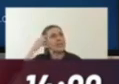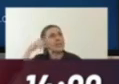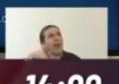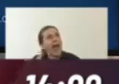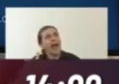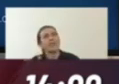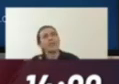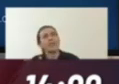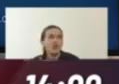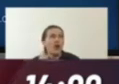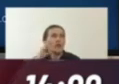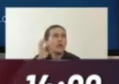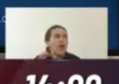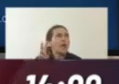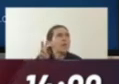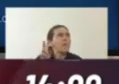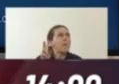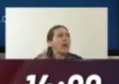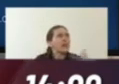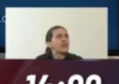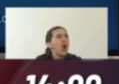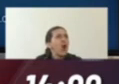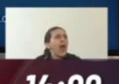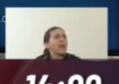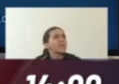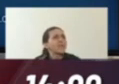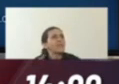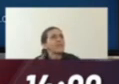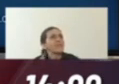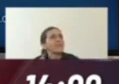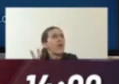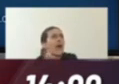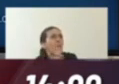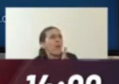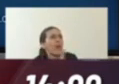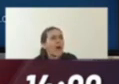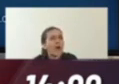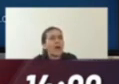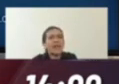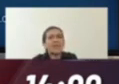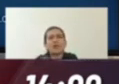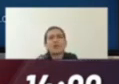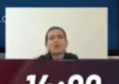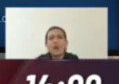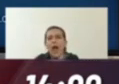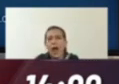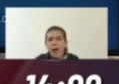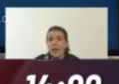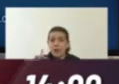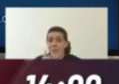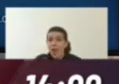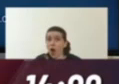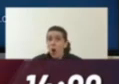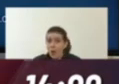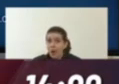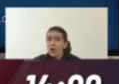responsabilidad social, en el cuidado que todos tenemos que tener, no solo de nosotros, sino del otro, porque recuerden